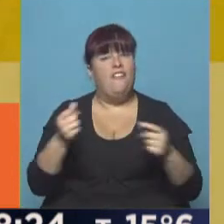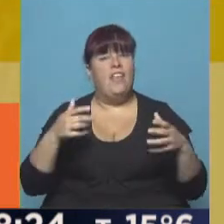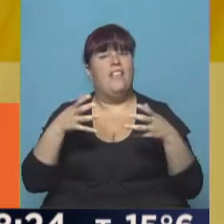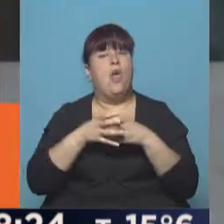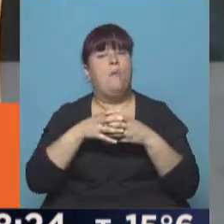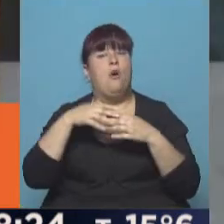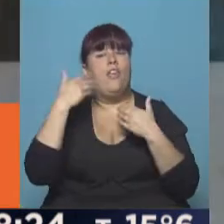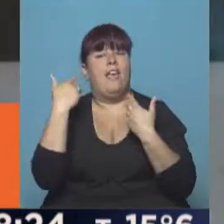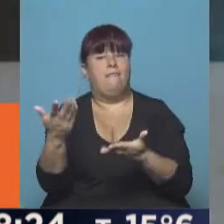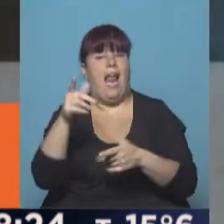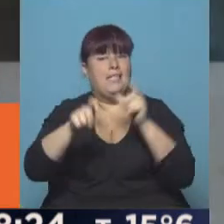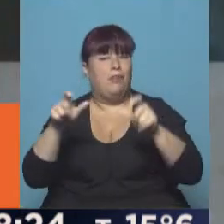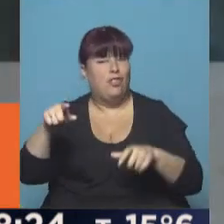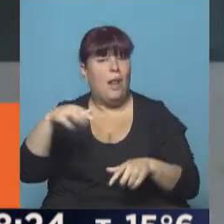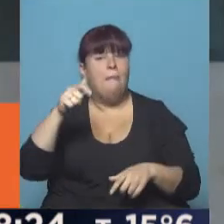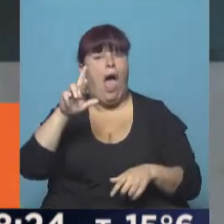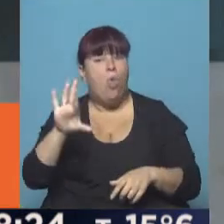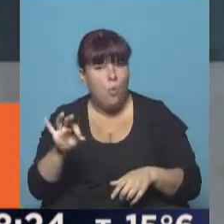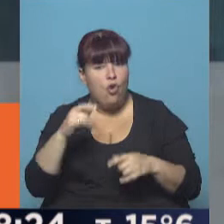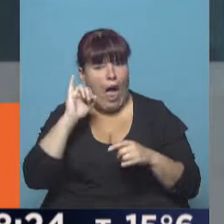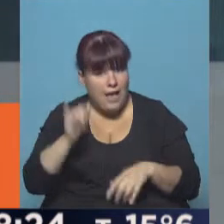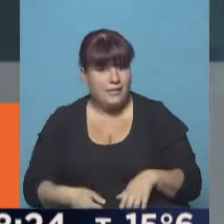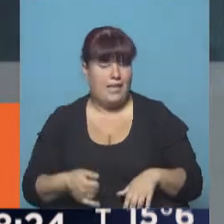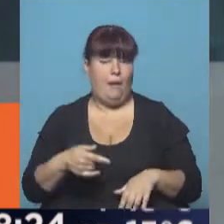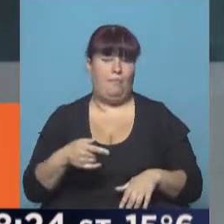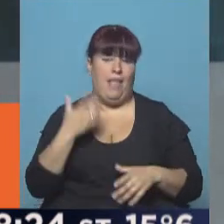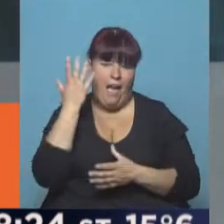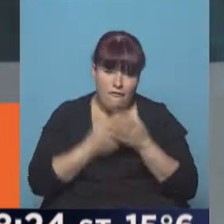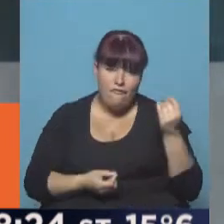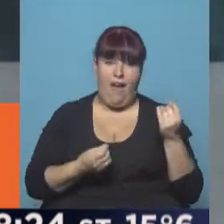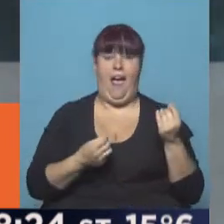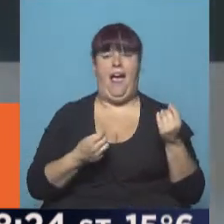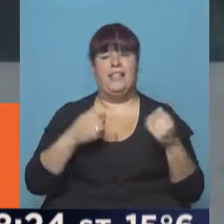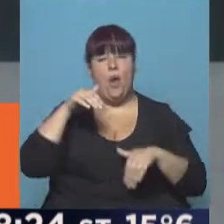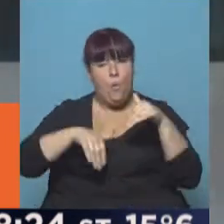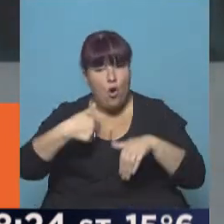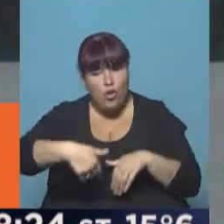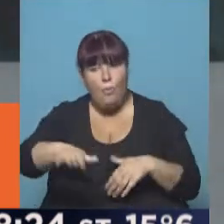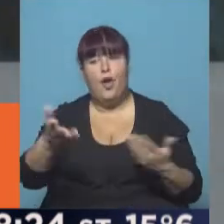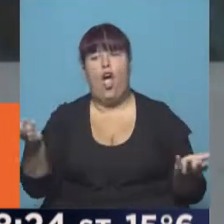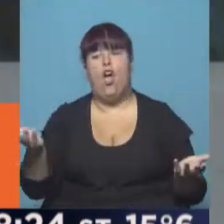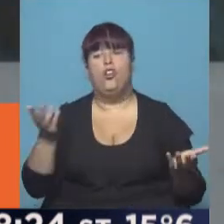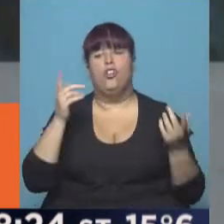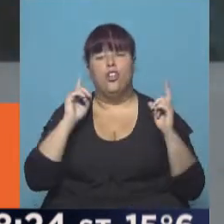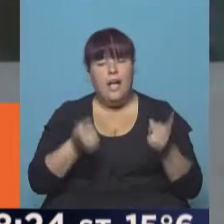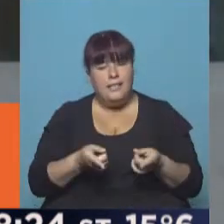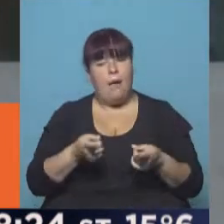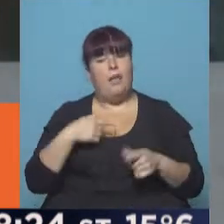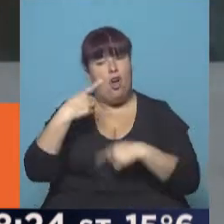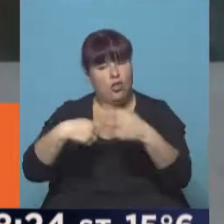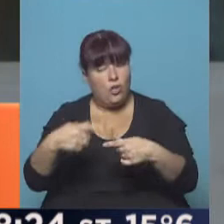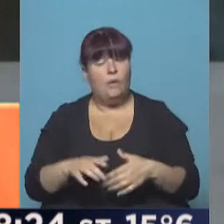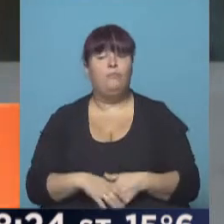en Latinoamérica? Que Maduro reconozca sus errores y haya elecciones pronto y siga su